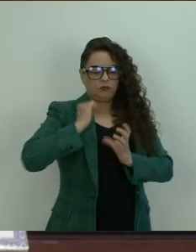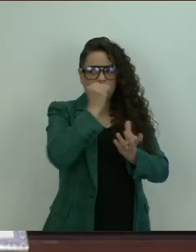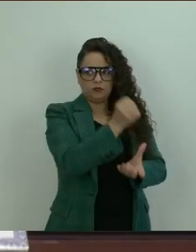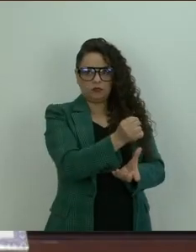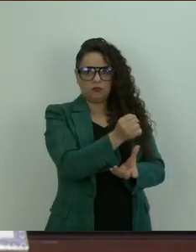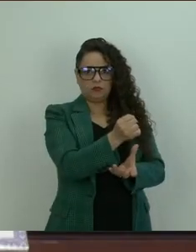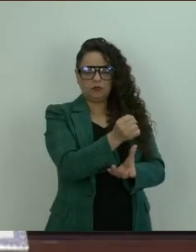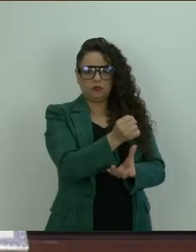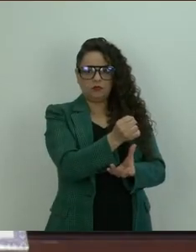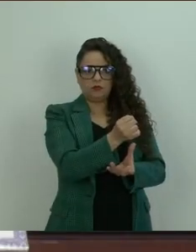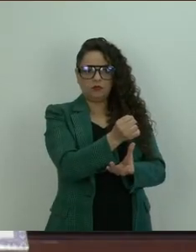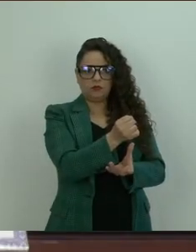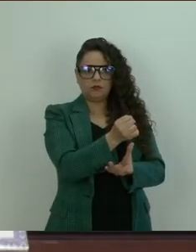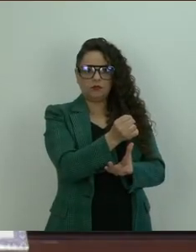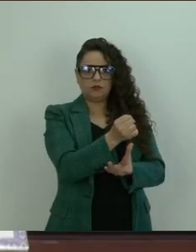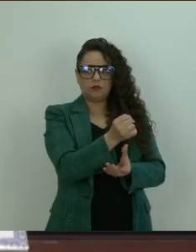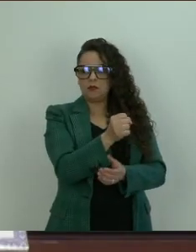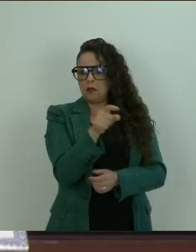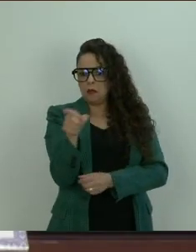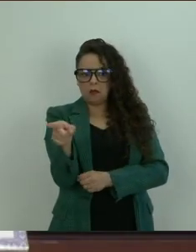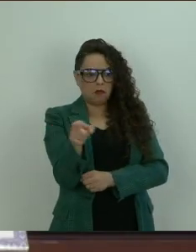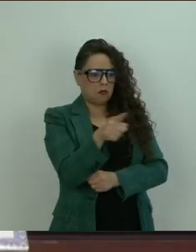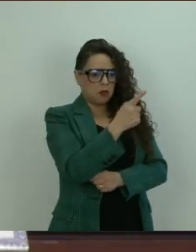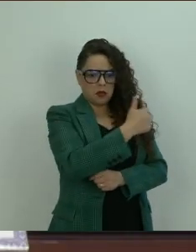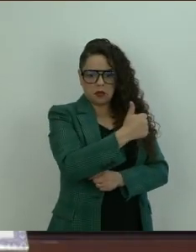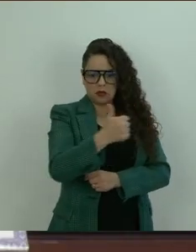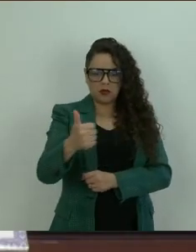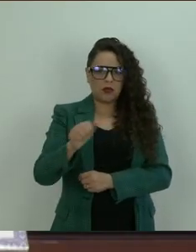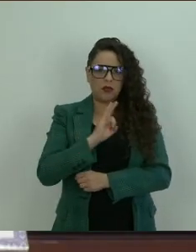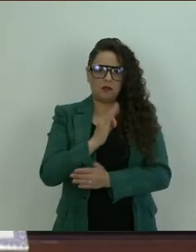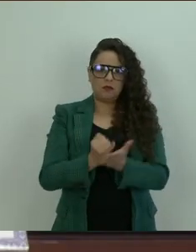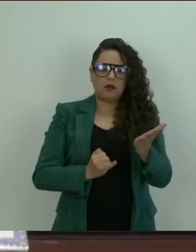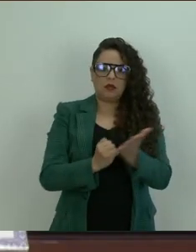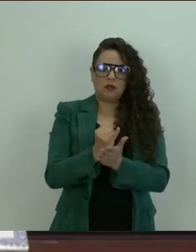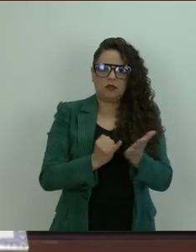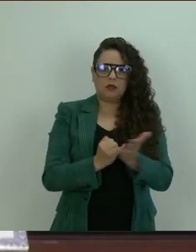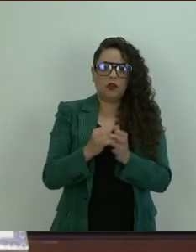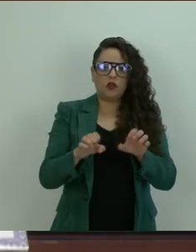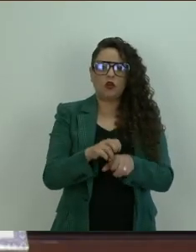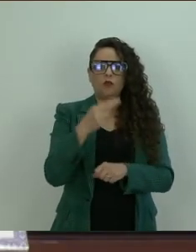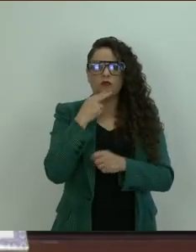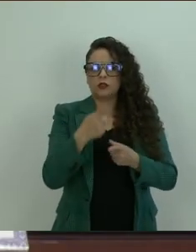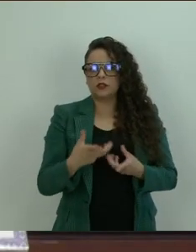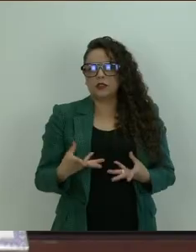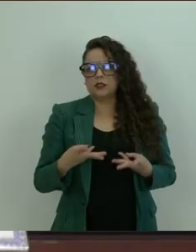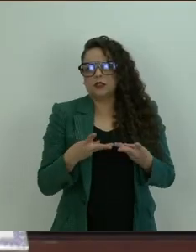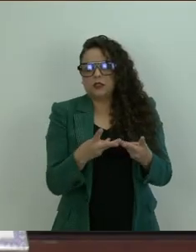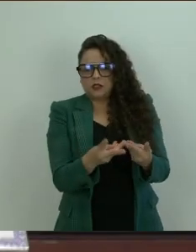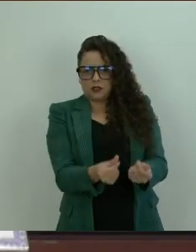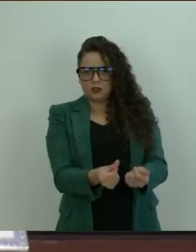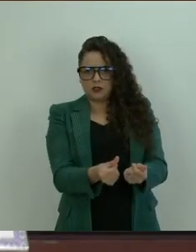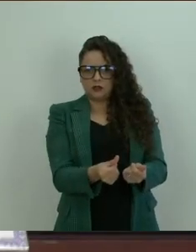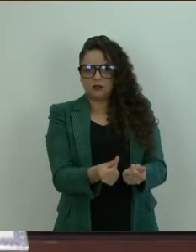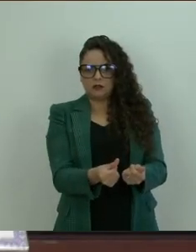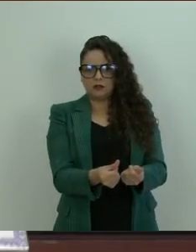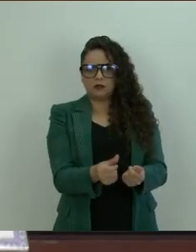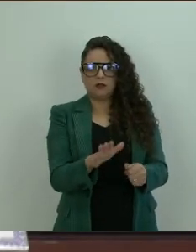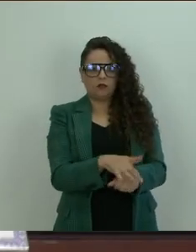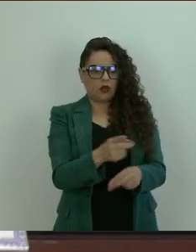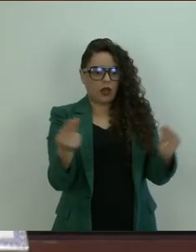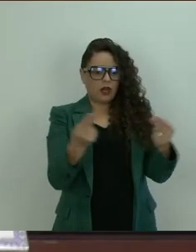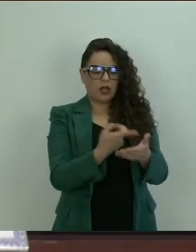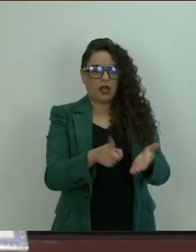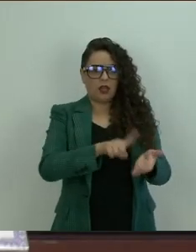situación, pues obviamente ellos pueden determinar cada uno de los presupuestos, cómo lo van a implementar, cómo lo van a llevar a